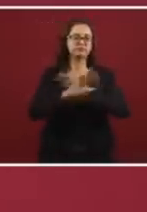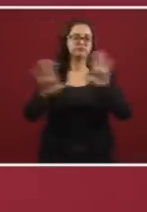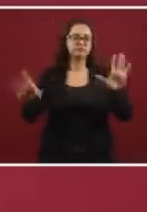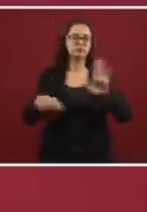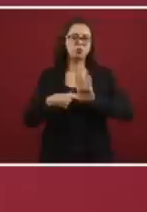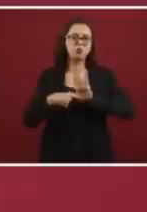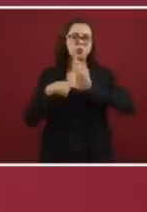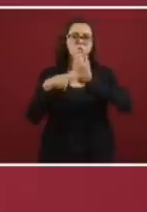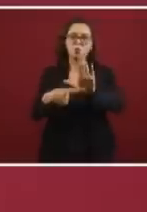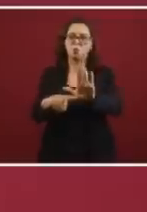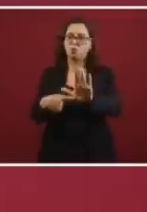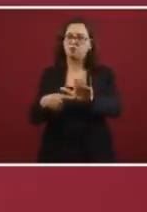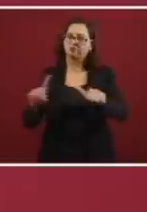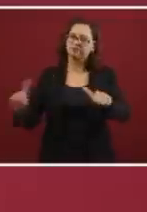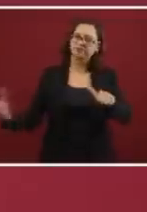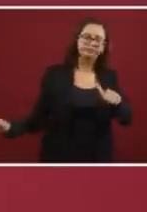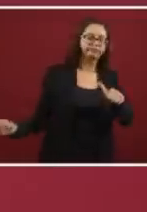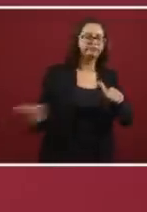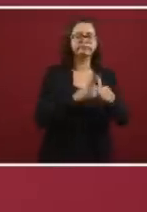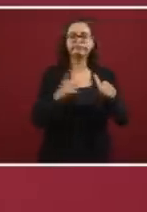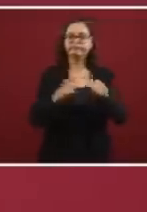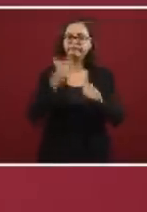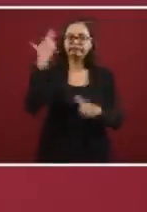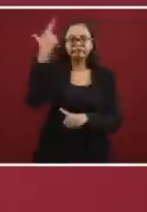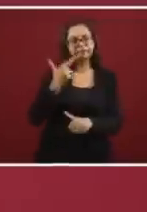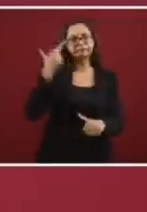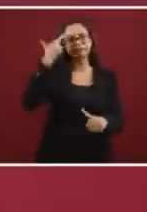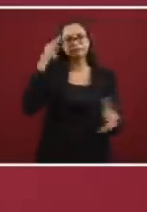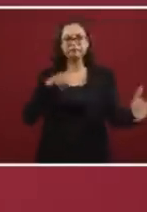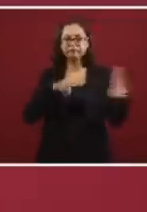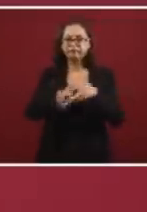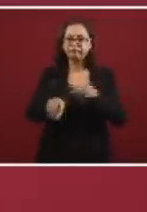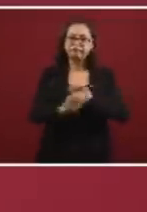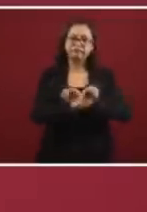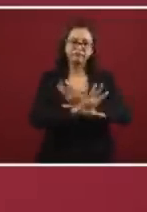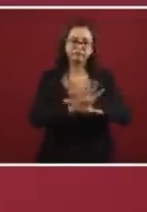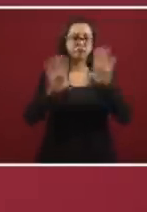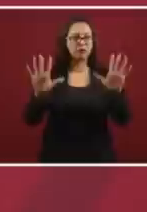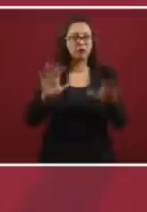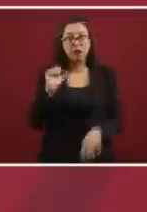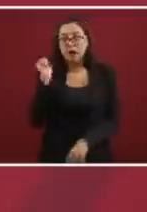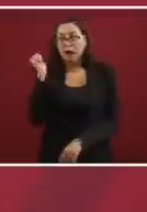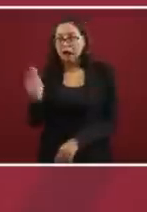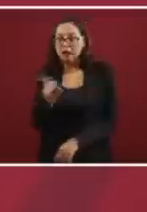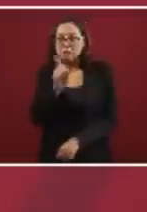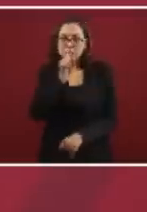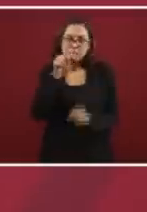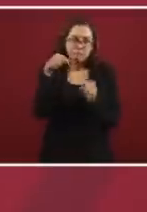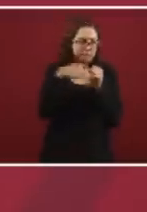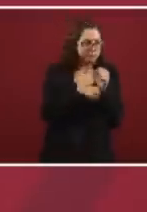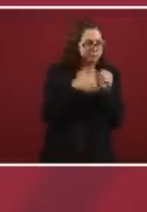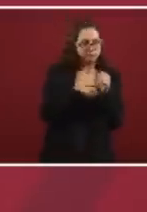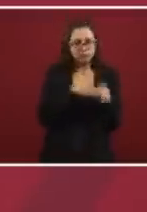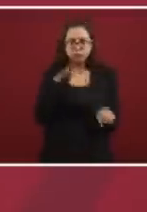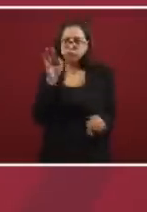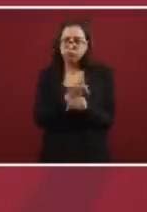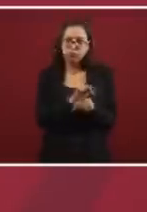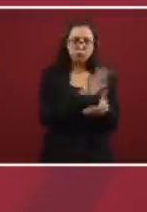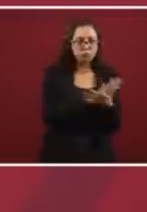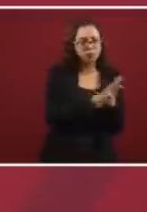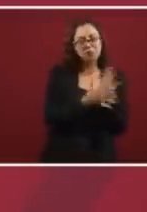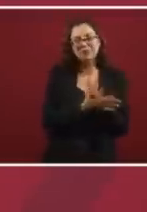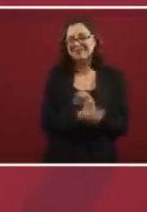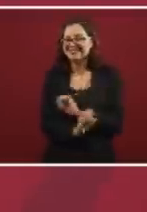es una regla de oro de la democracia no ocultar absolutamente nada no proteger a nadie